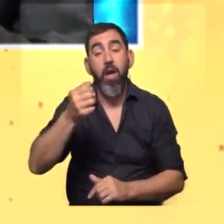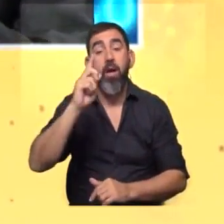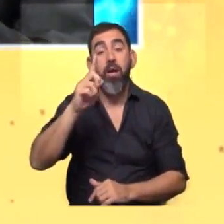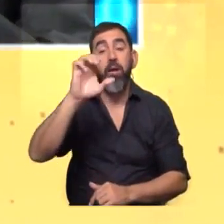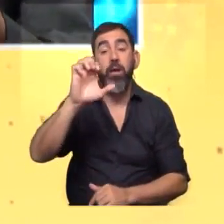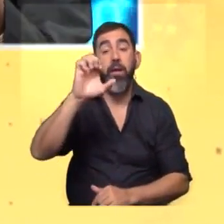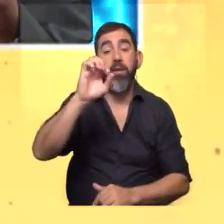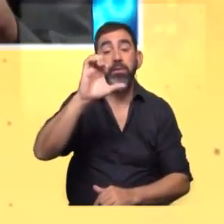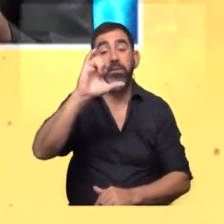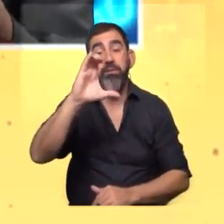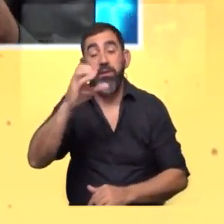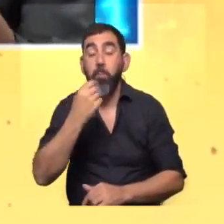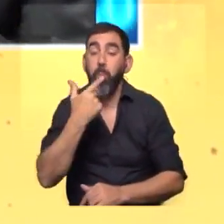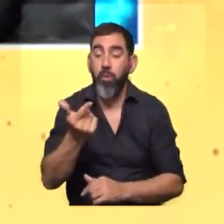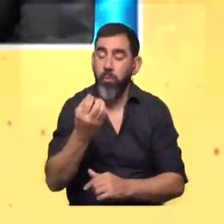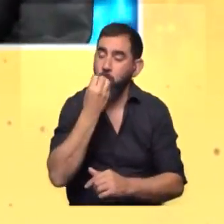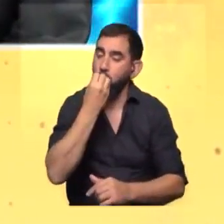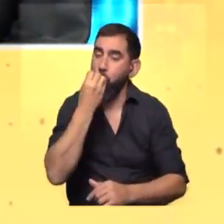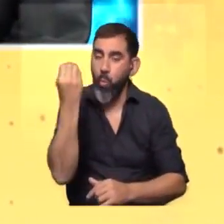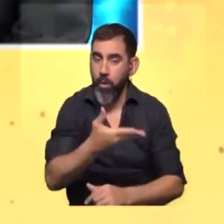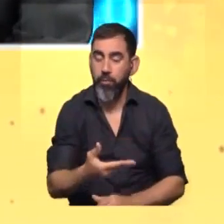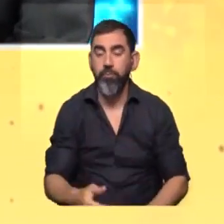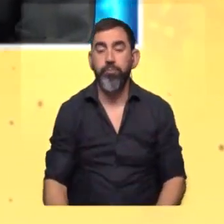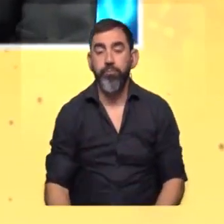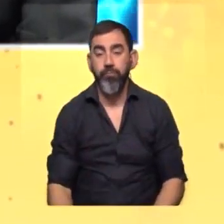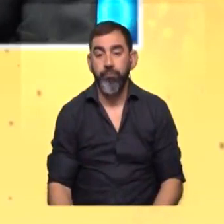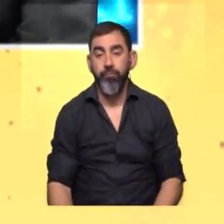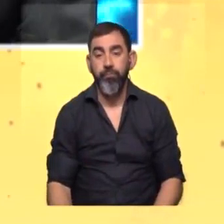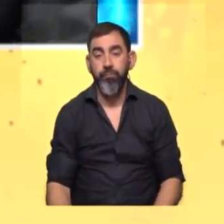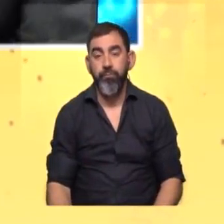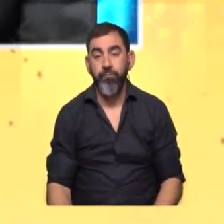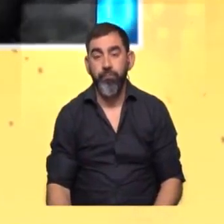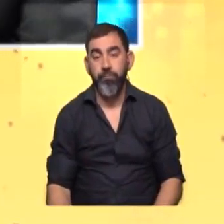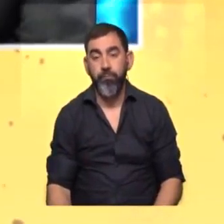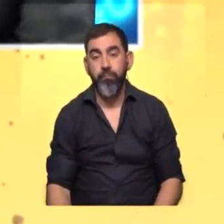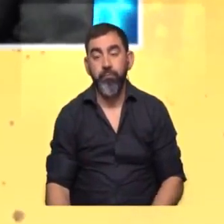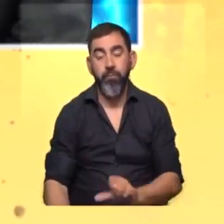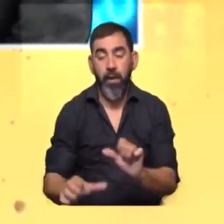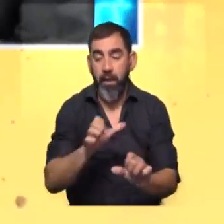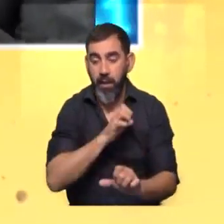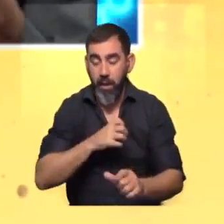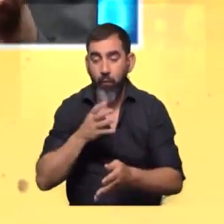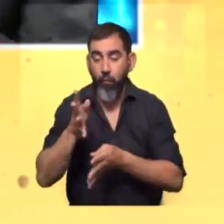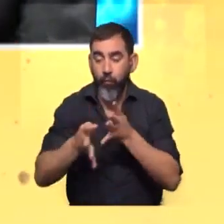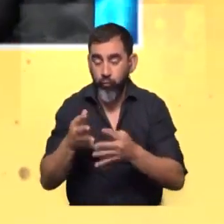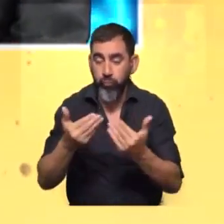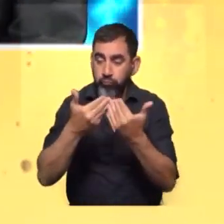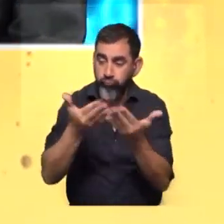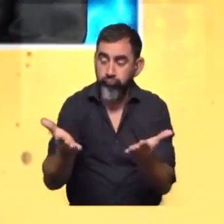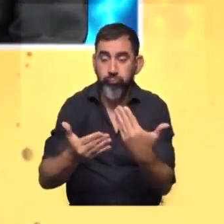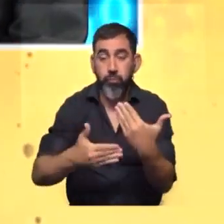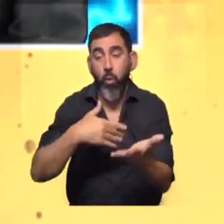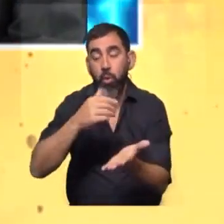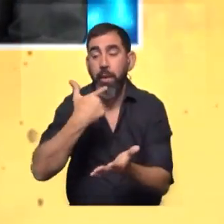ejemplo, es un tremendo activo que tiene el Estado porque es una agencia ejecutiva que funciona, que es un ejemplo, creo yo, para el